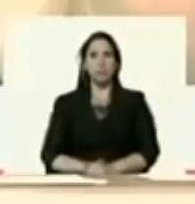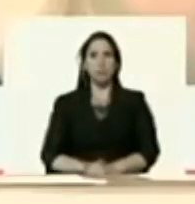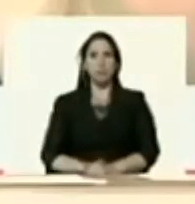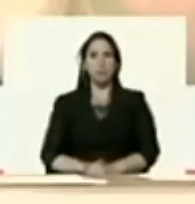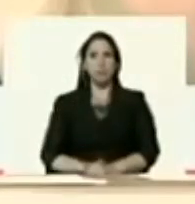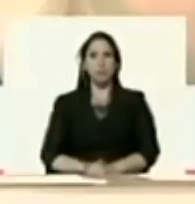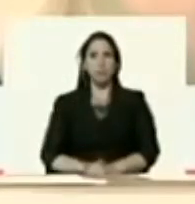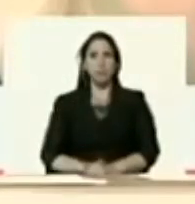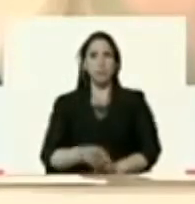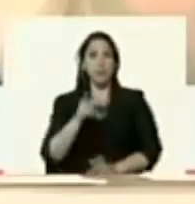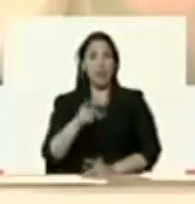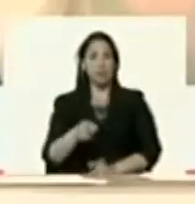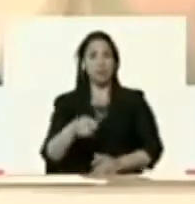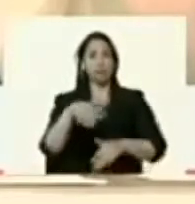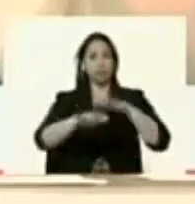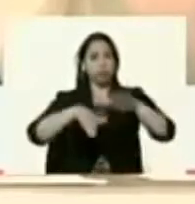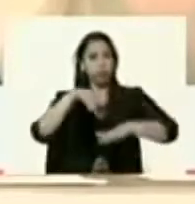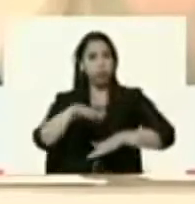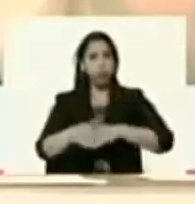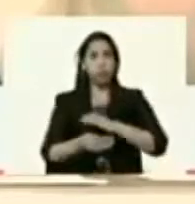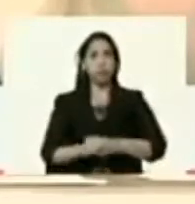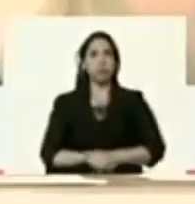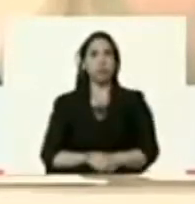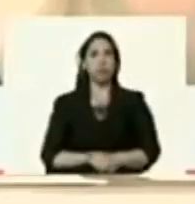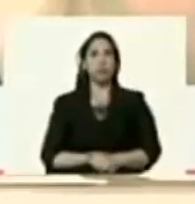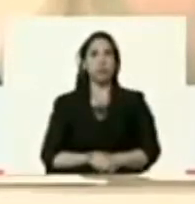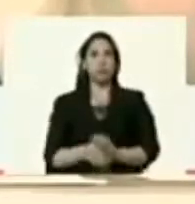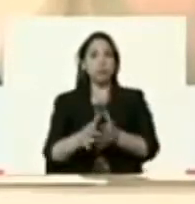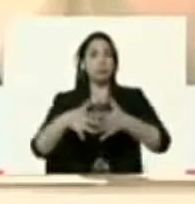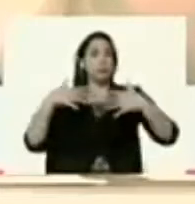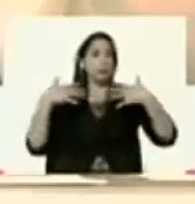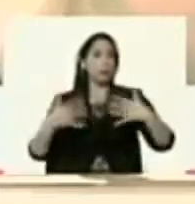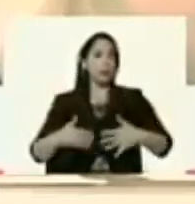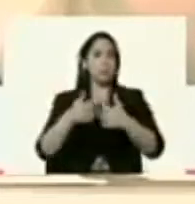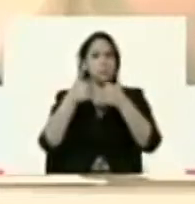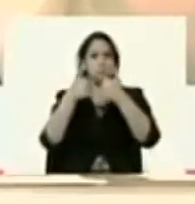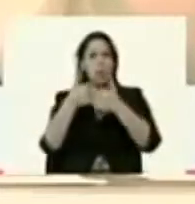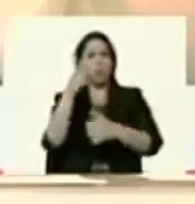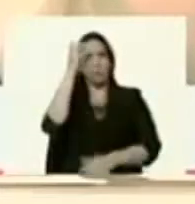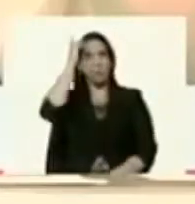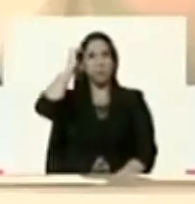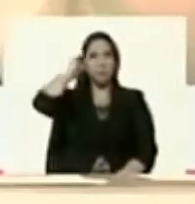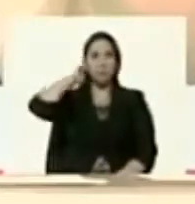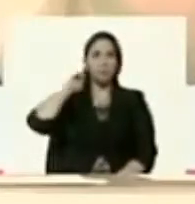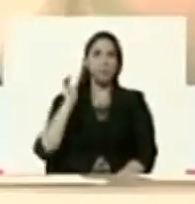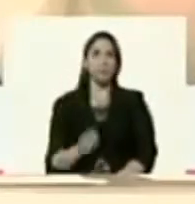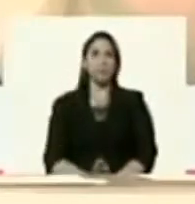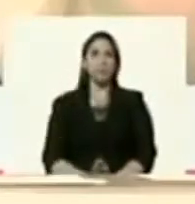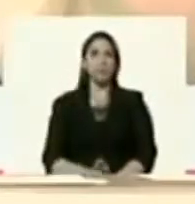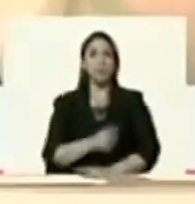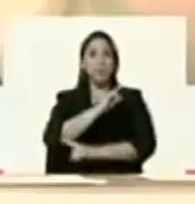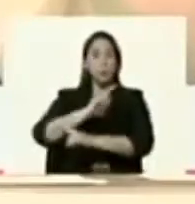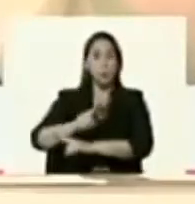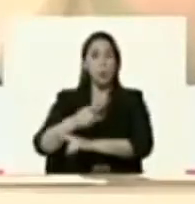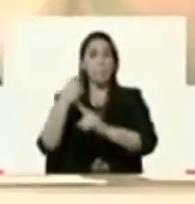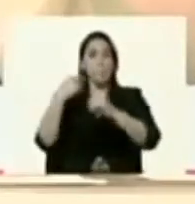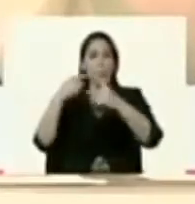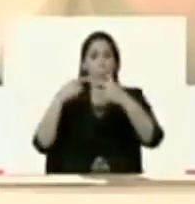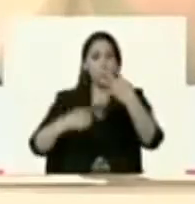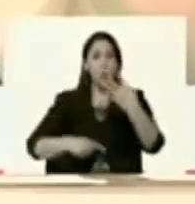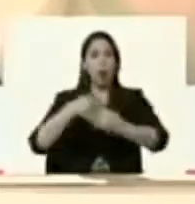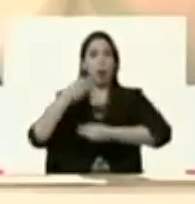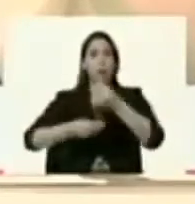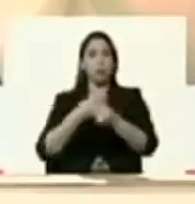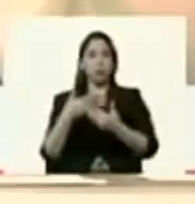Eso ha marchado bastante bien. Y yo he dado instrucciones para que se reanime